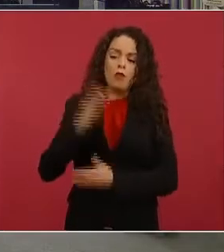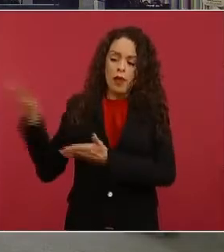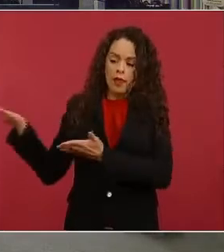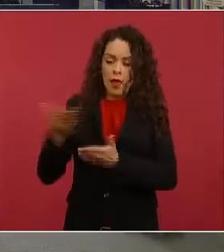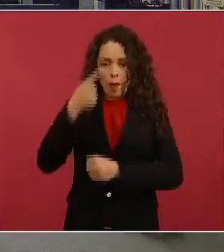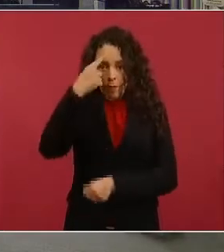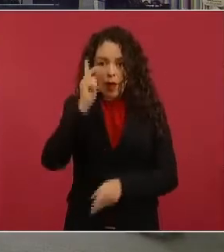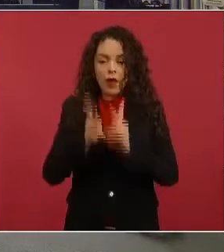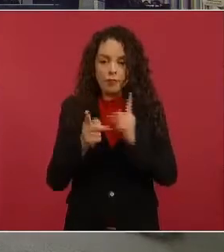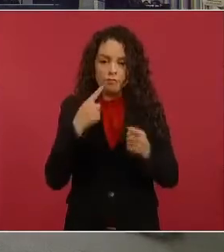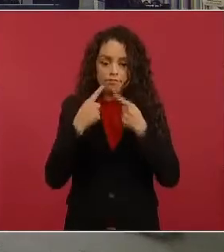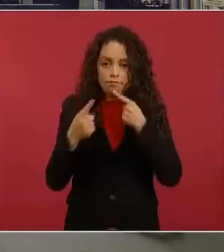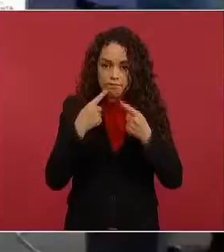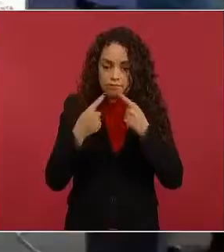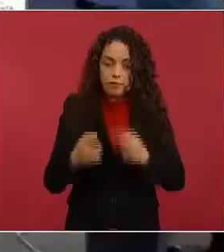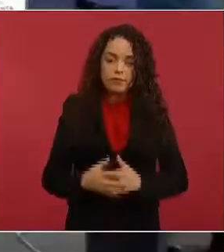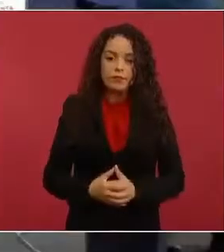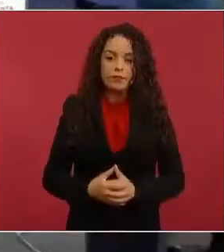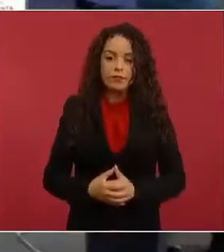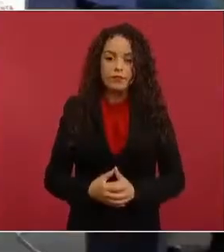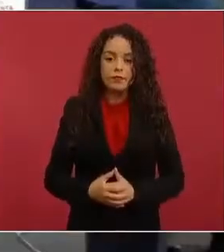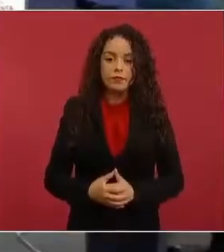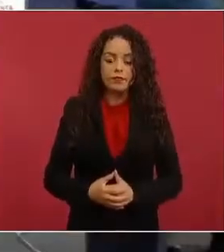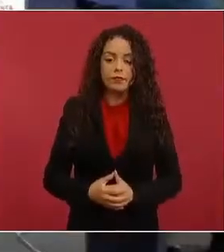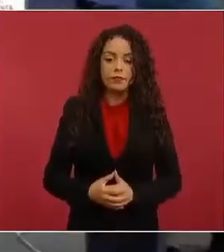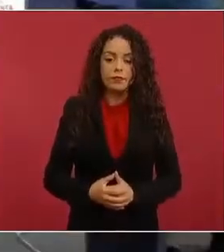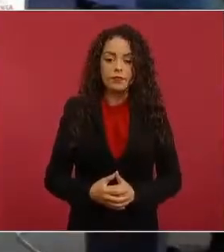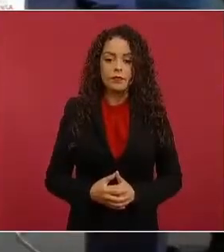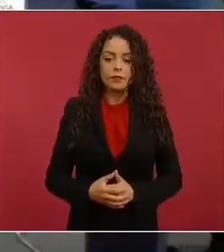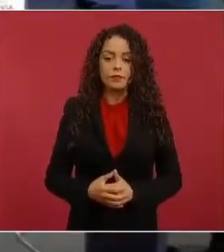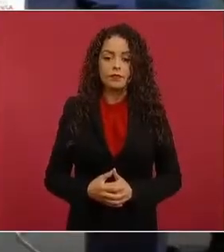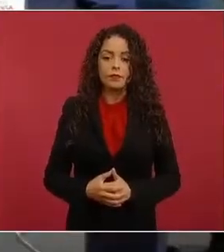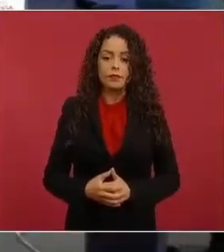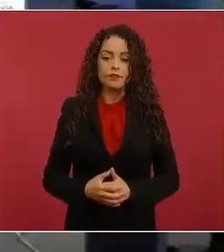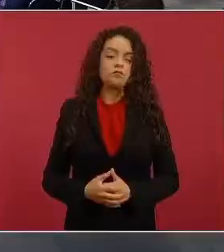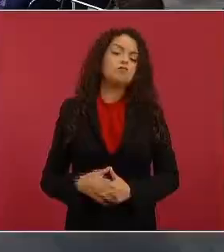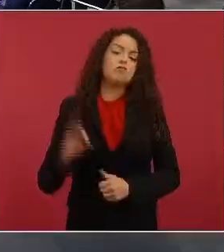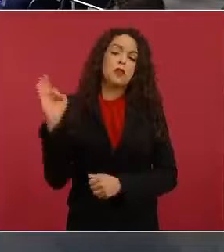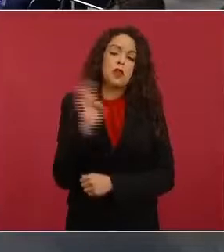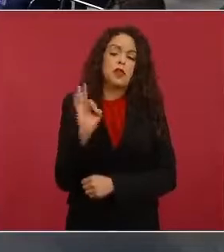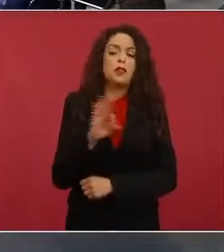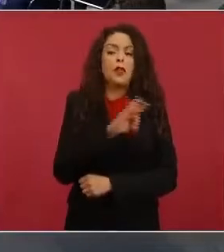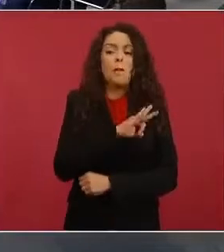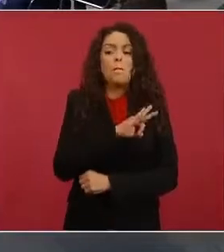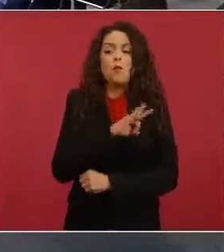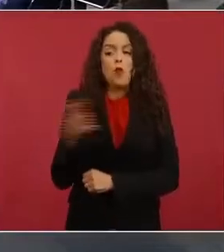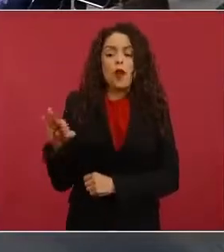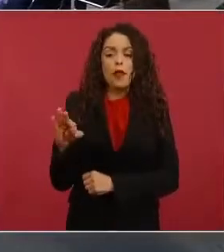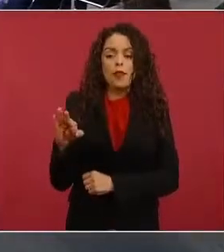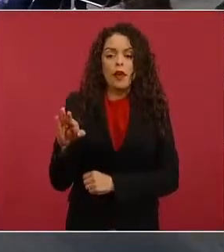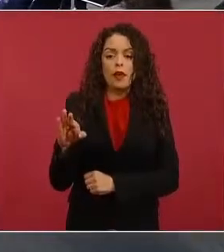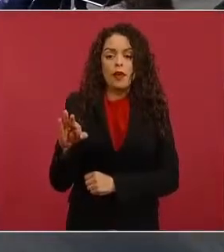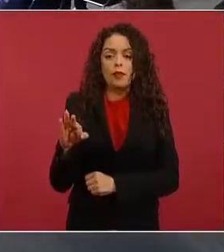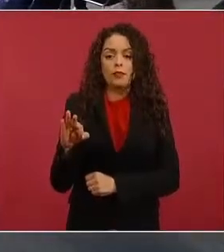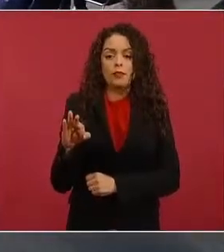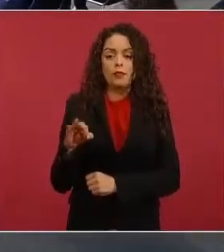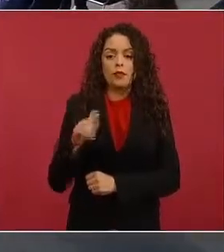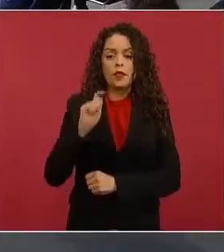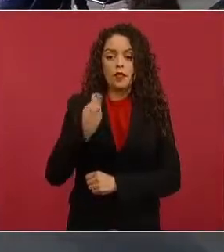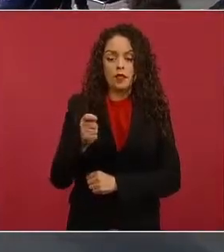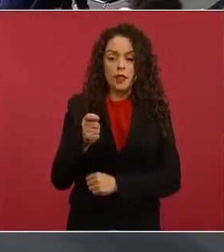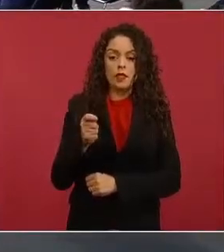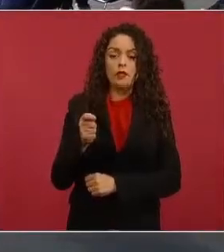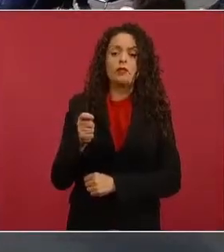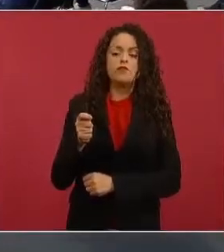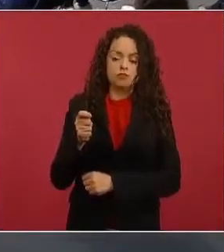familia de este joven, e incluso ver la manera de que puedan hacer pues sinergia con el fiscal